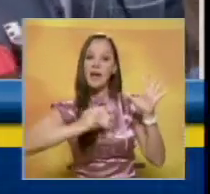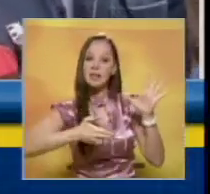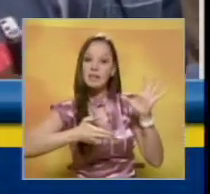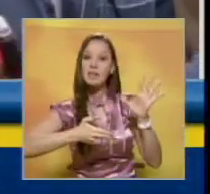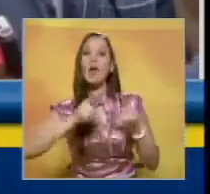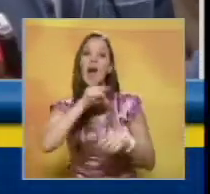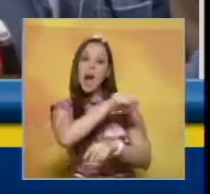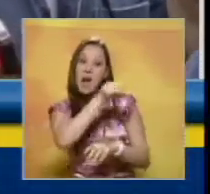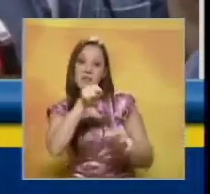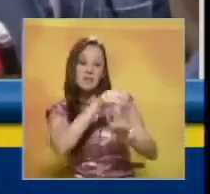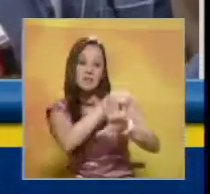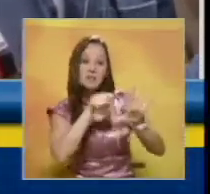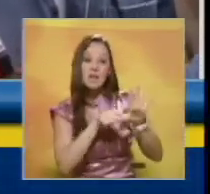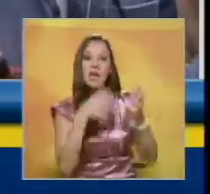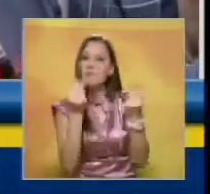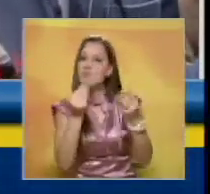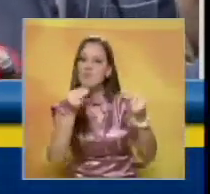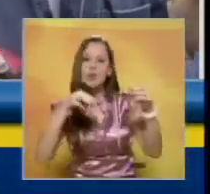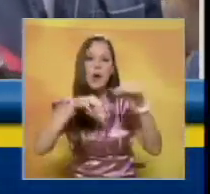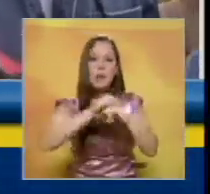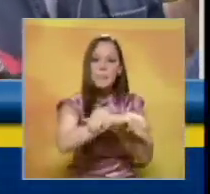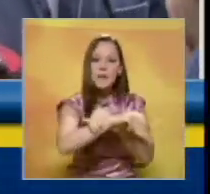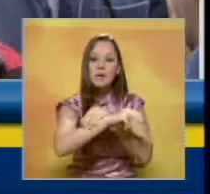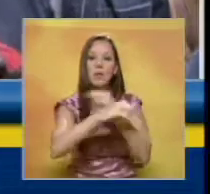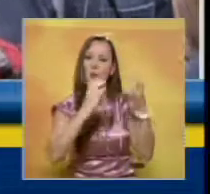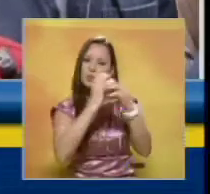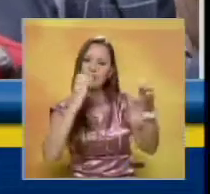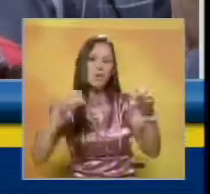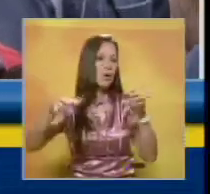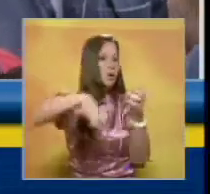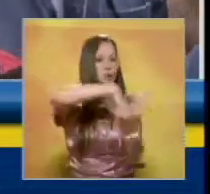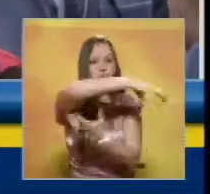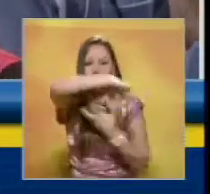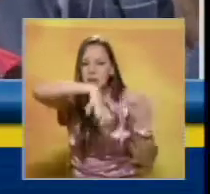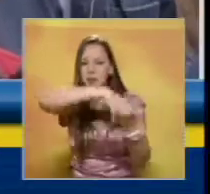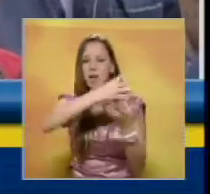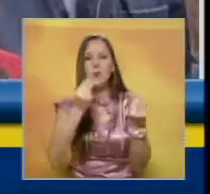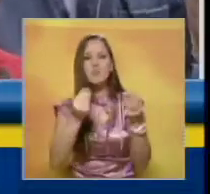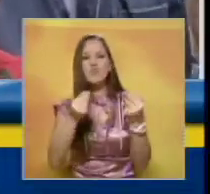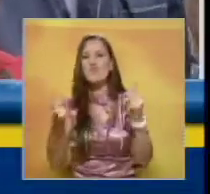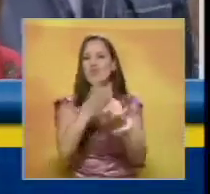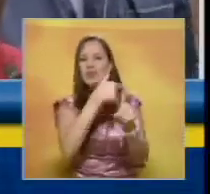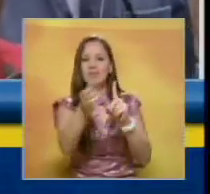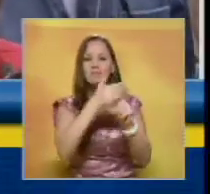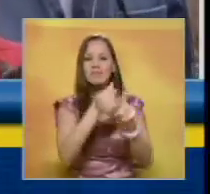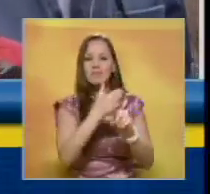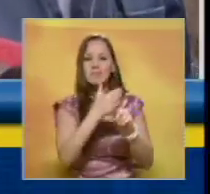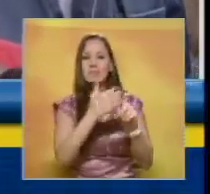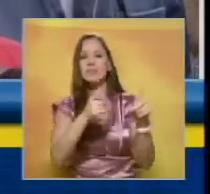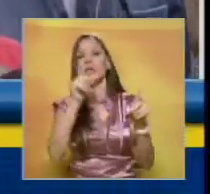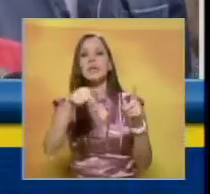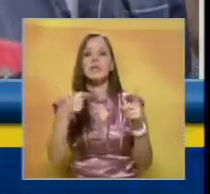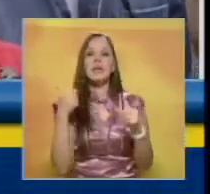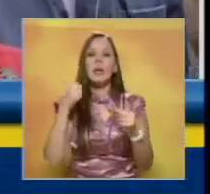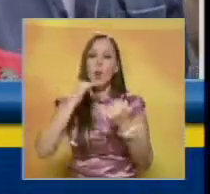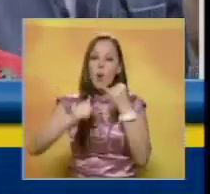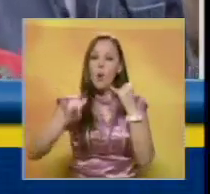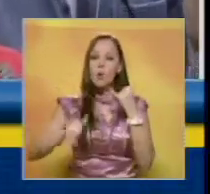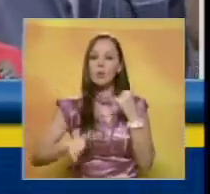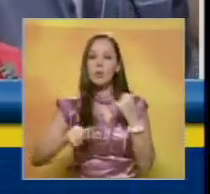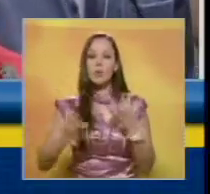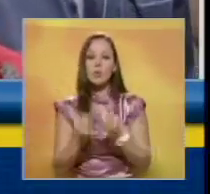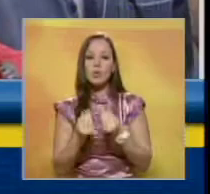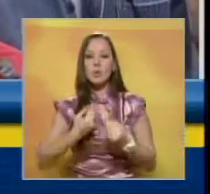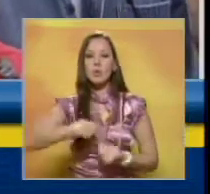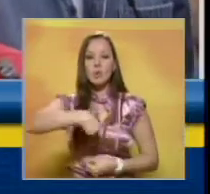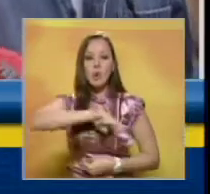donde tenemos los mayores ataques, porque son donde hemos tenido la mayor violencia. Lo último fue el compañero Jonathan